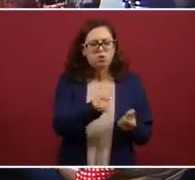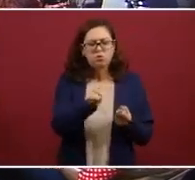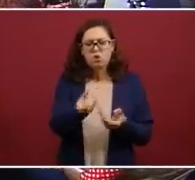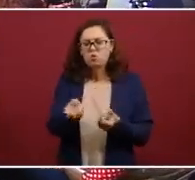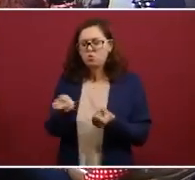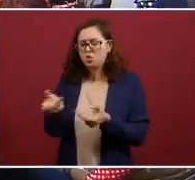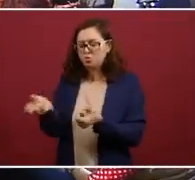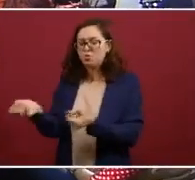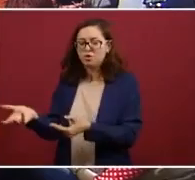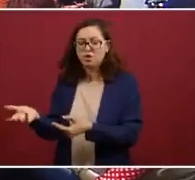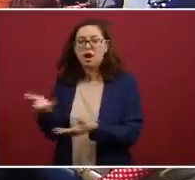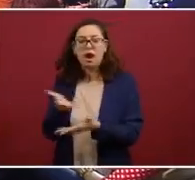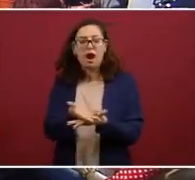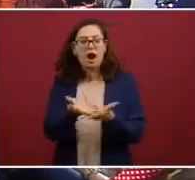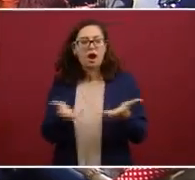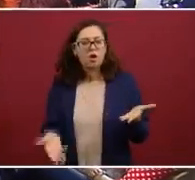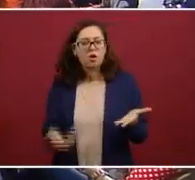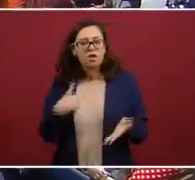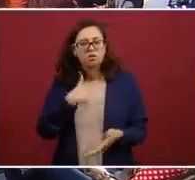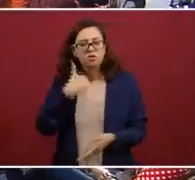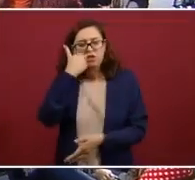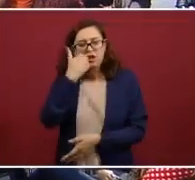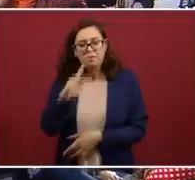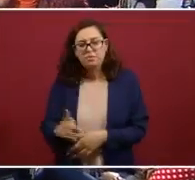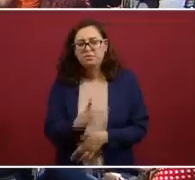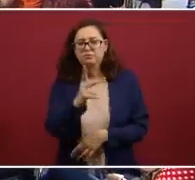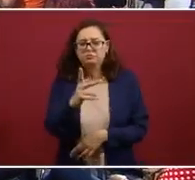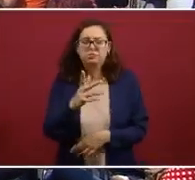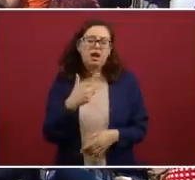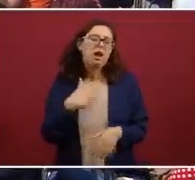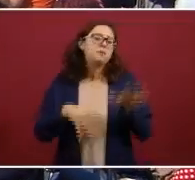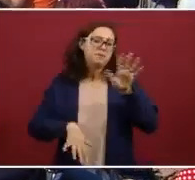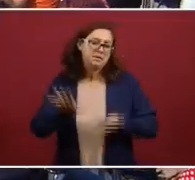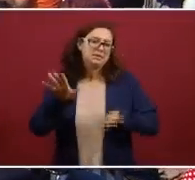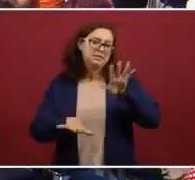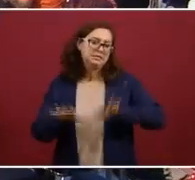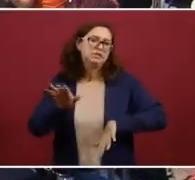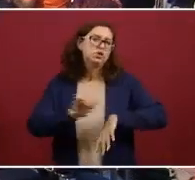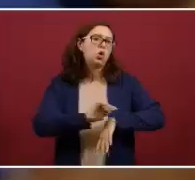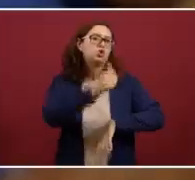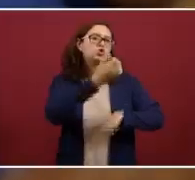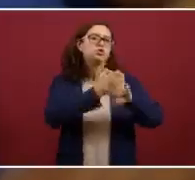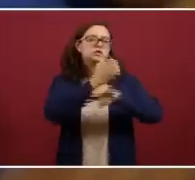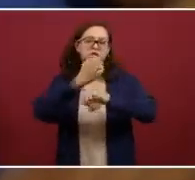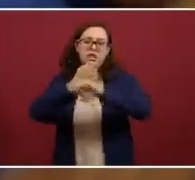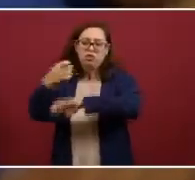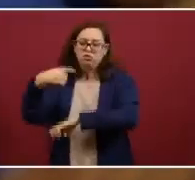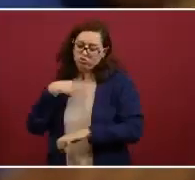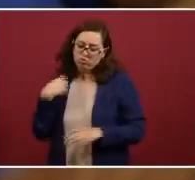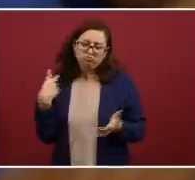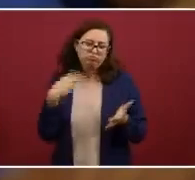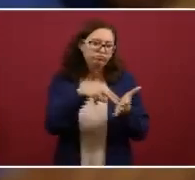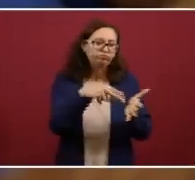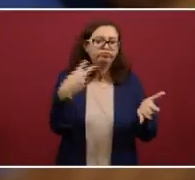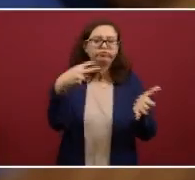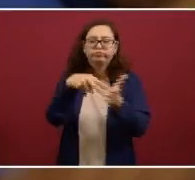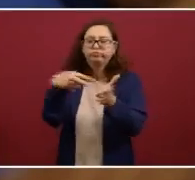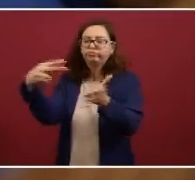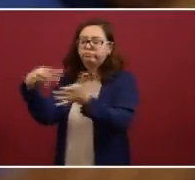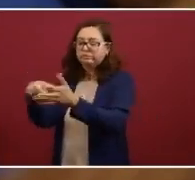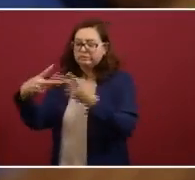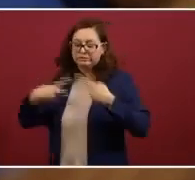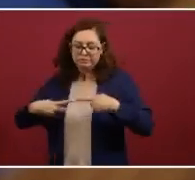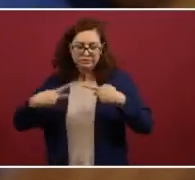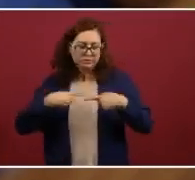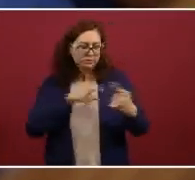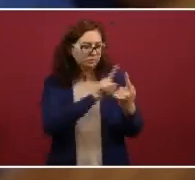preguntarle, hemos tenido oportunidad de acompañarle en las giras en algunos estados de la República. Ahí hemos podido hablar con la gente,